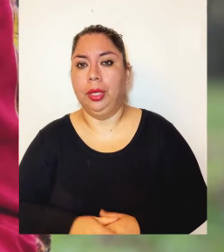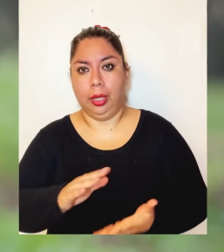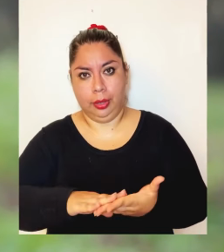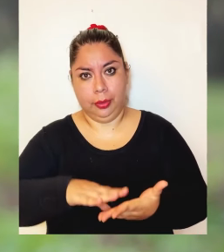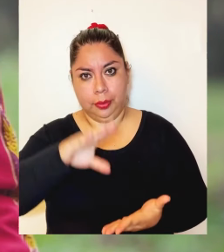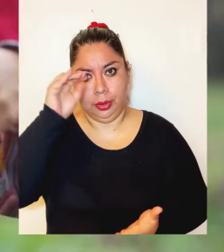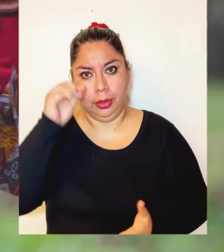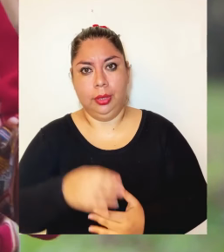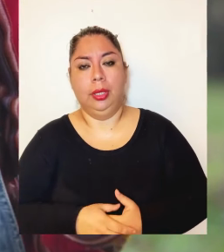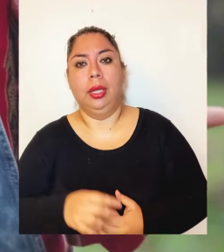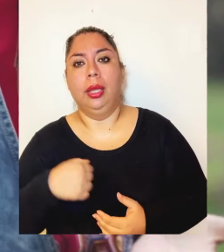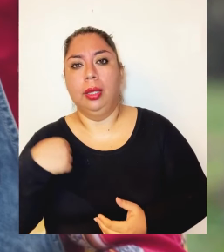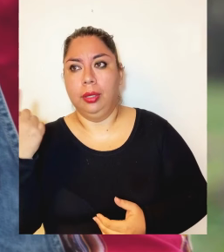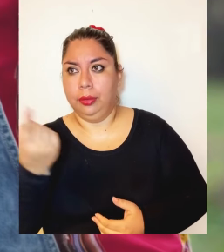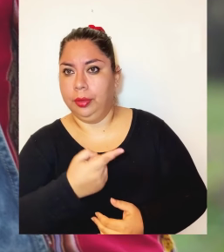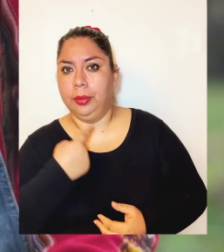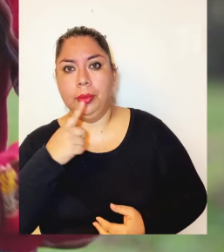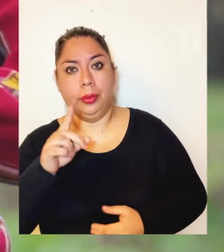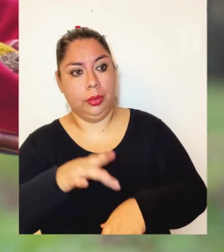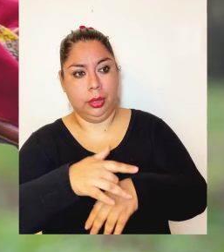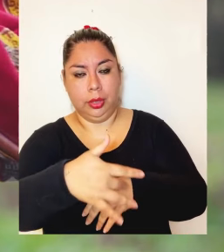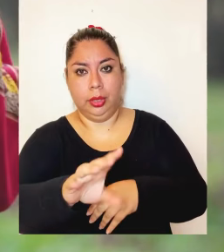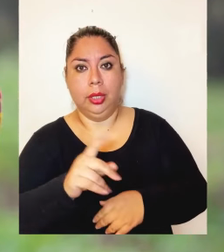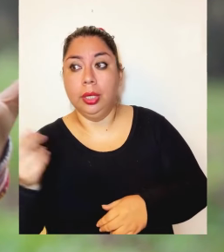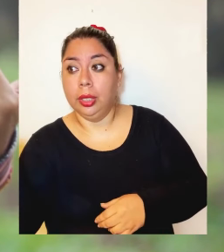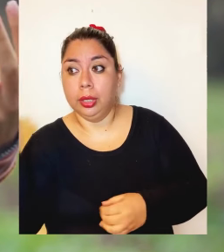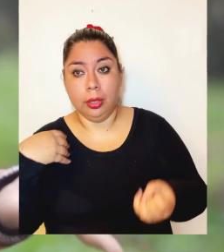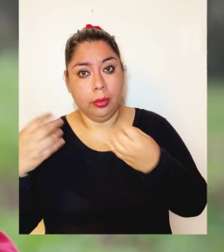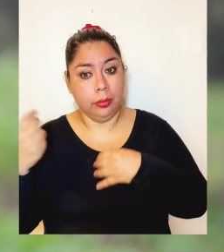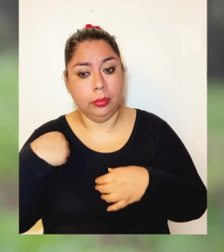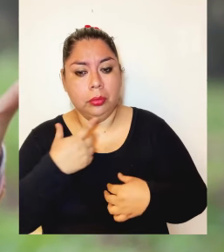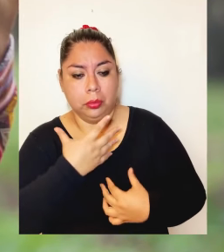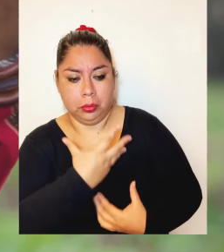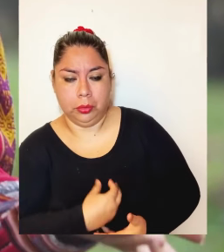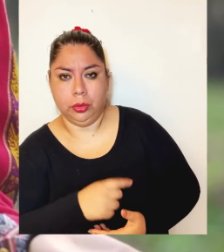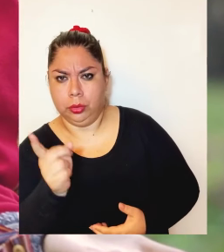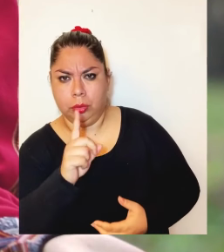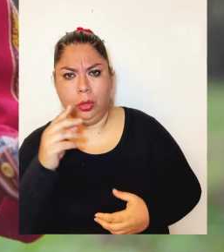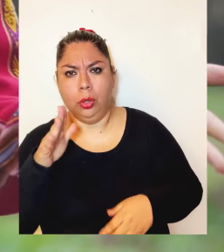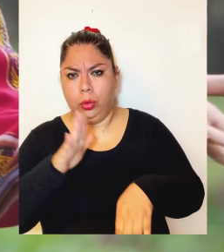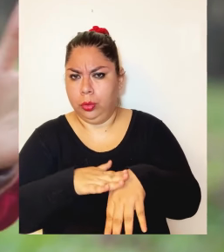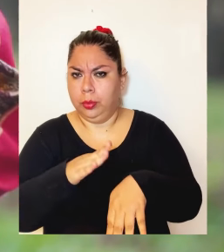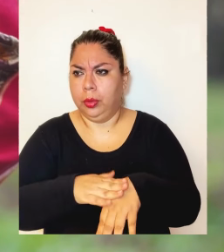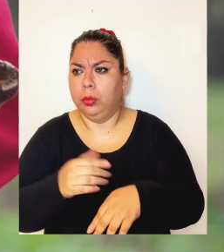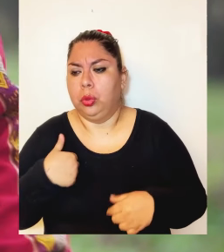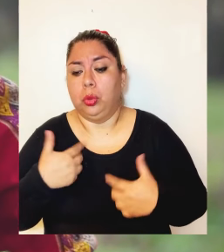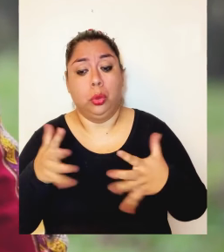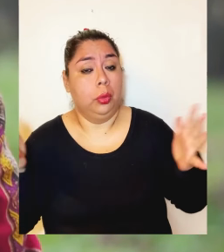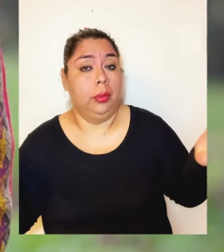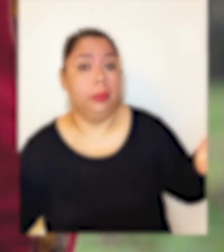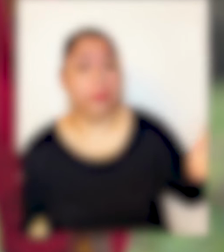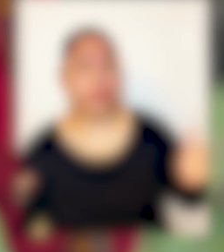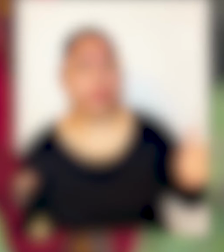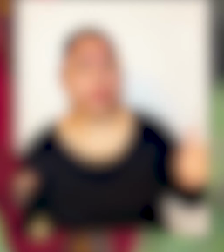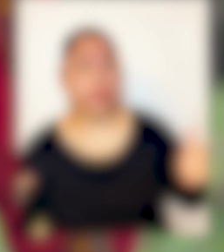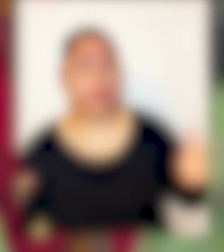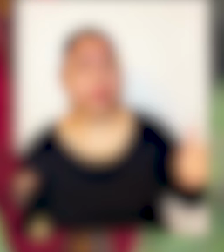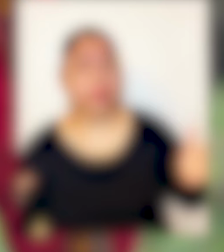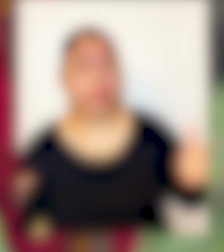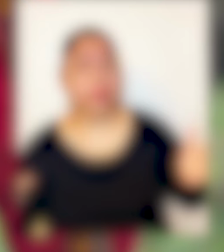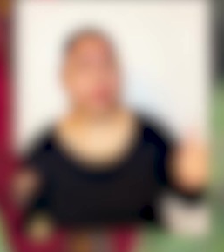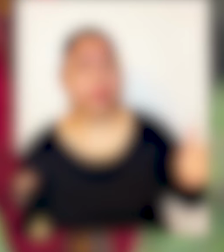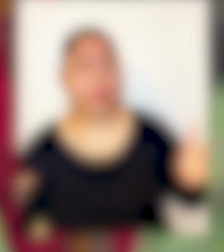Mana pipis maypas mana allinta ruwawanmanchu. Nitaq mana allinta ruwanki niwanmanchu.